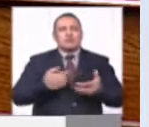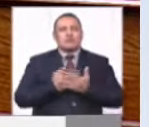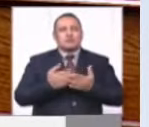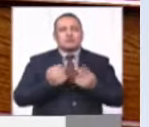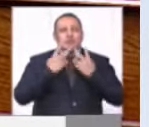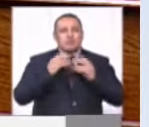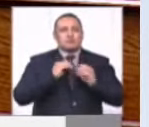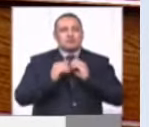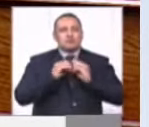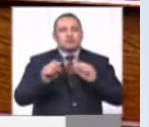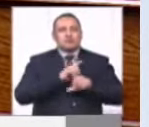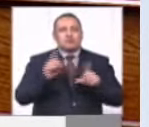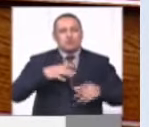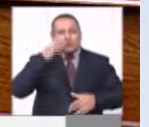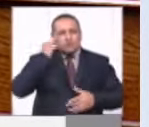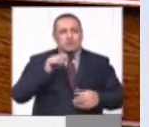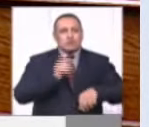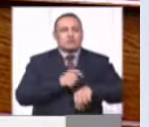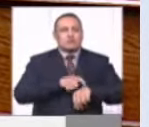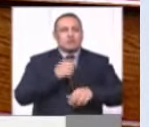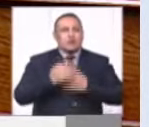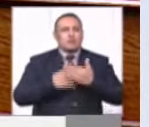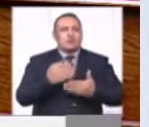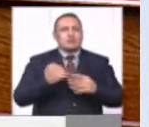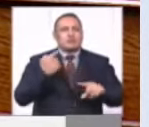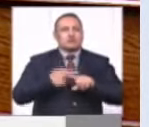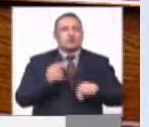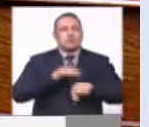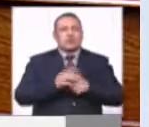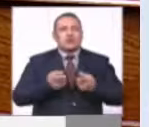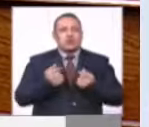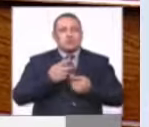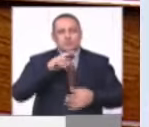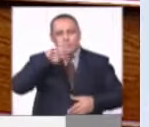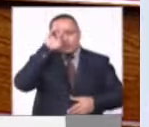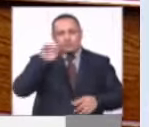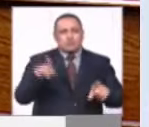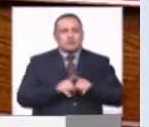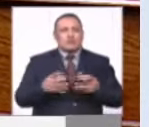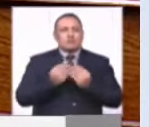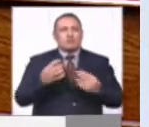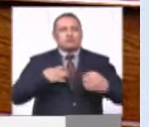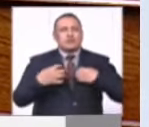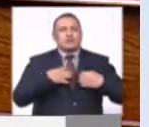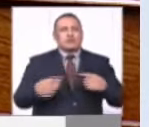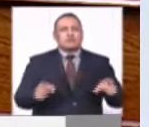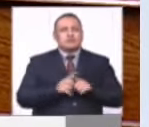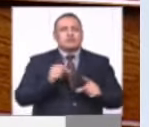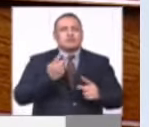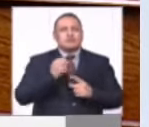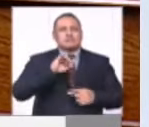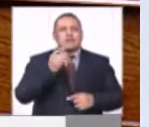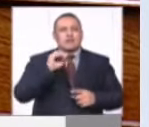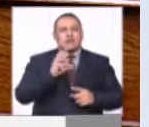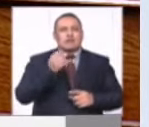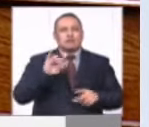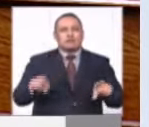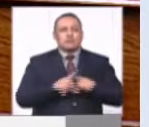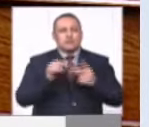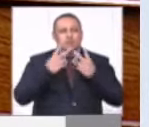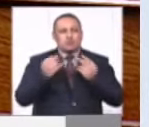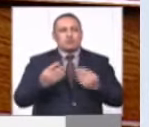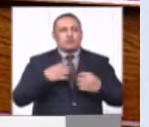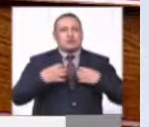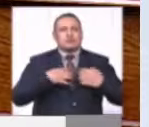eso. No creo que el tiempo les alcance. Sobre Compras Perú, muchas quejas. Sobre Llancasum, bastantes quejas.